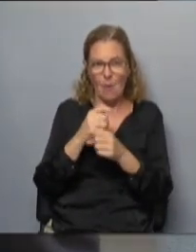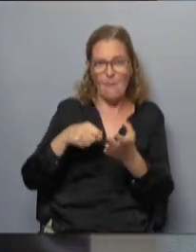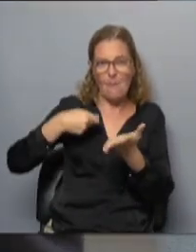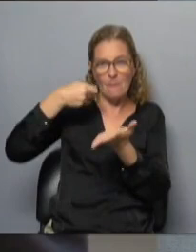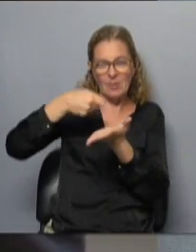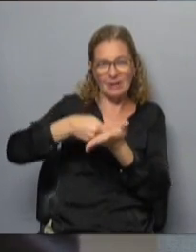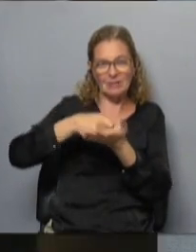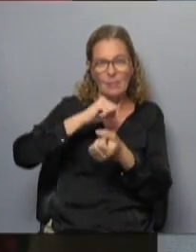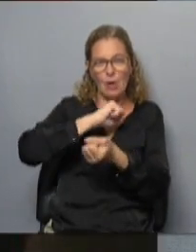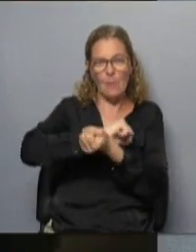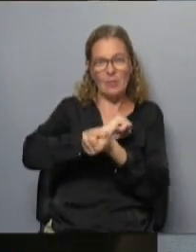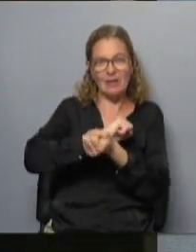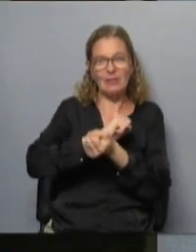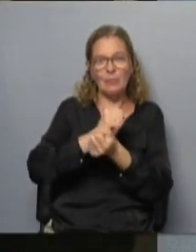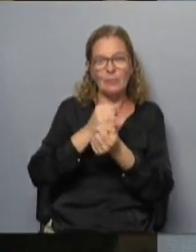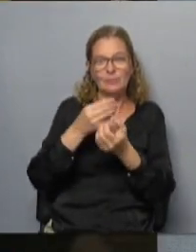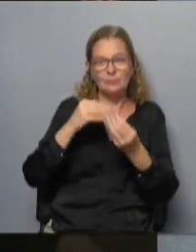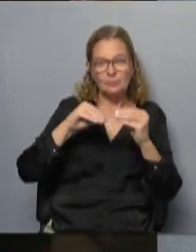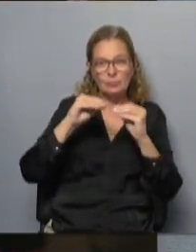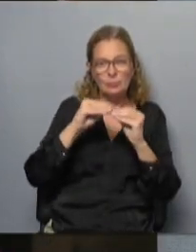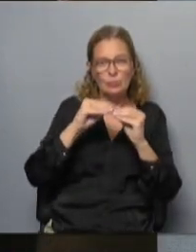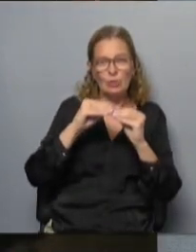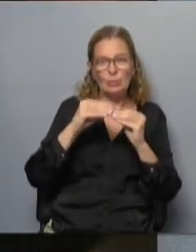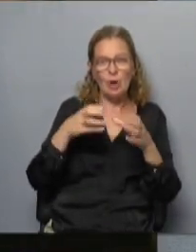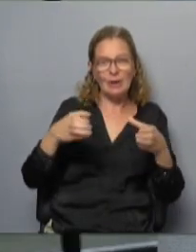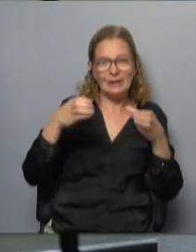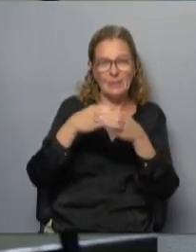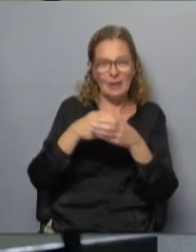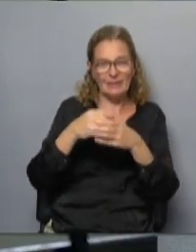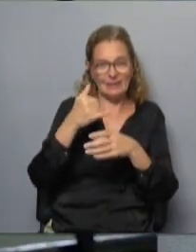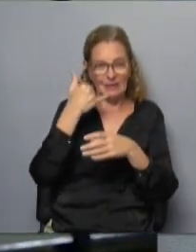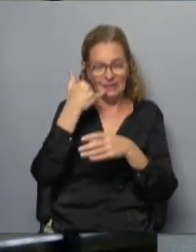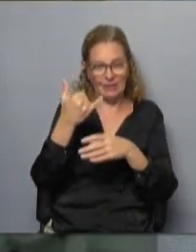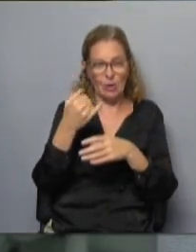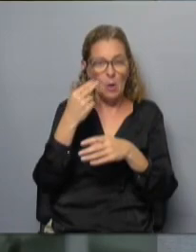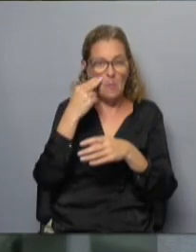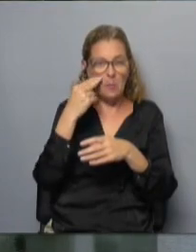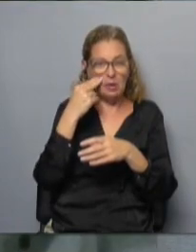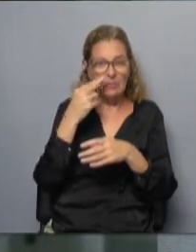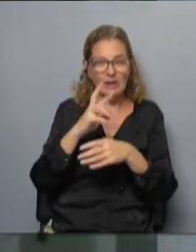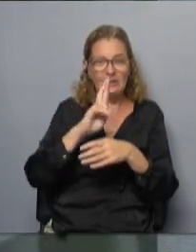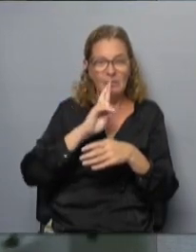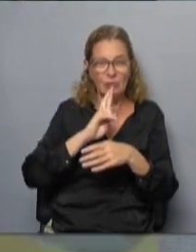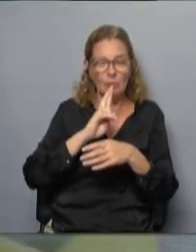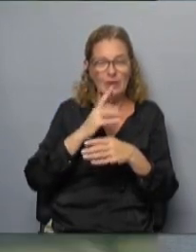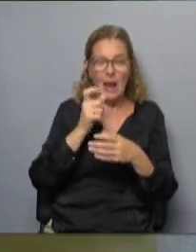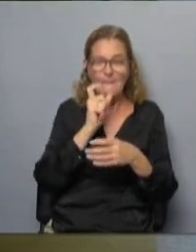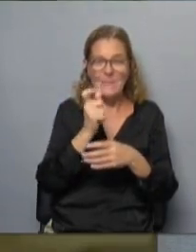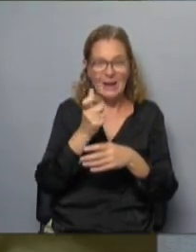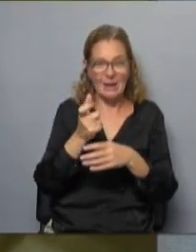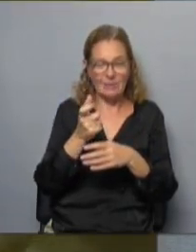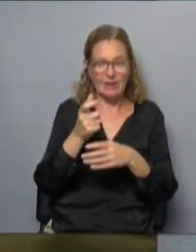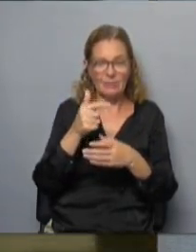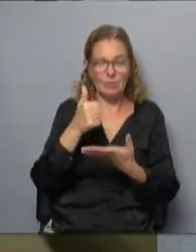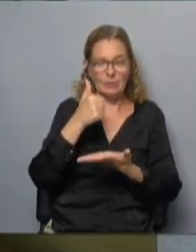los presos están incluidos financieramente y pueden agremiarse y tener celular los conflictos se resolvían por medio de la palabra y la